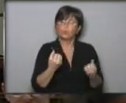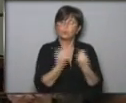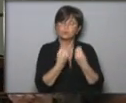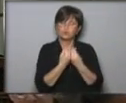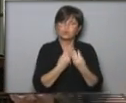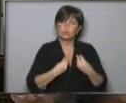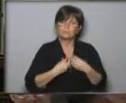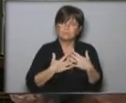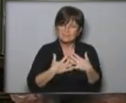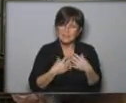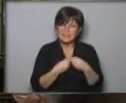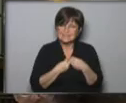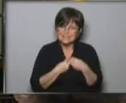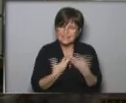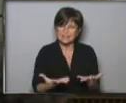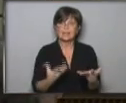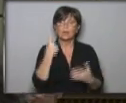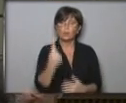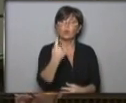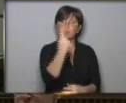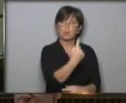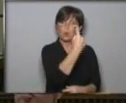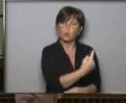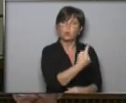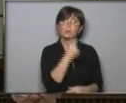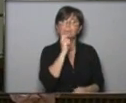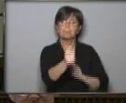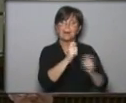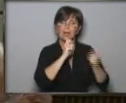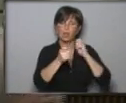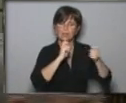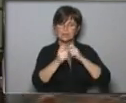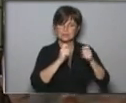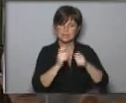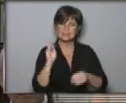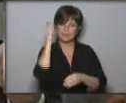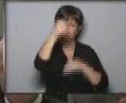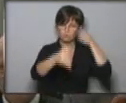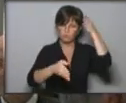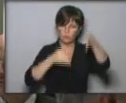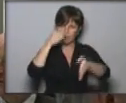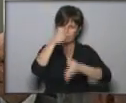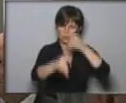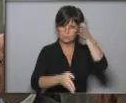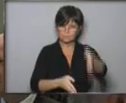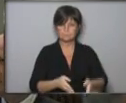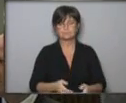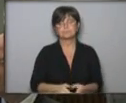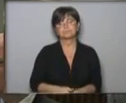afectuosamente, uno por uno, a los periodistas presentes, a muchos de ellos.